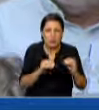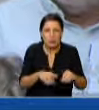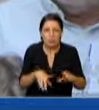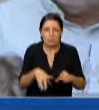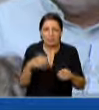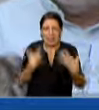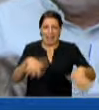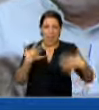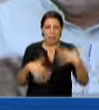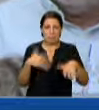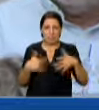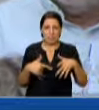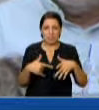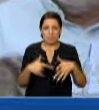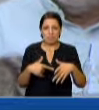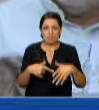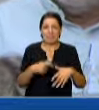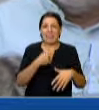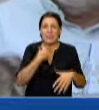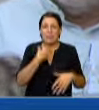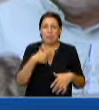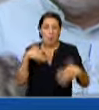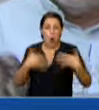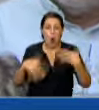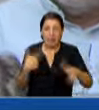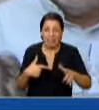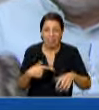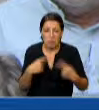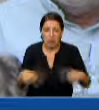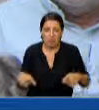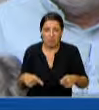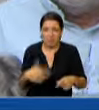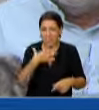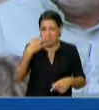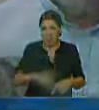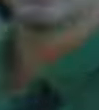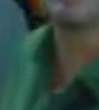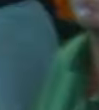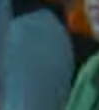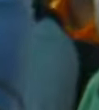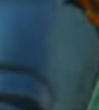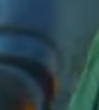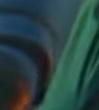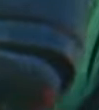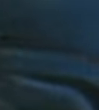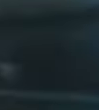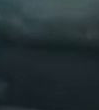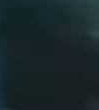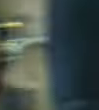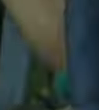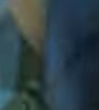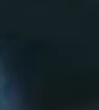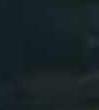te contaba que hubo enfrentamientos de todo tipo, que hubo gas pimienta, de que había llegado la